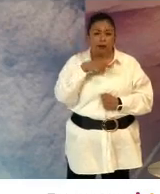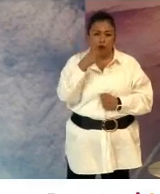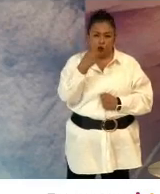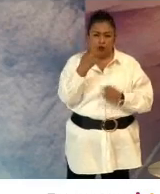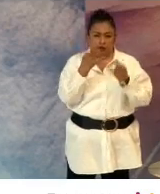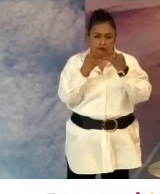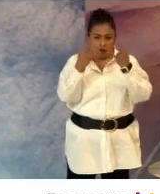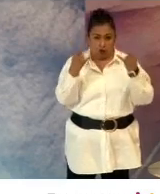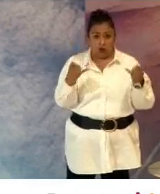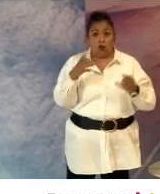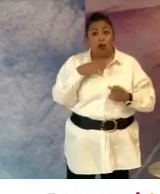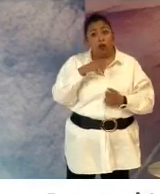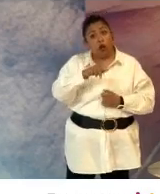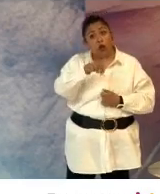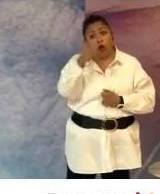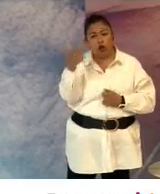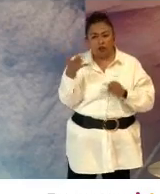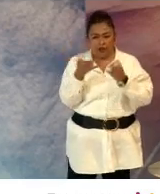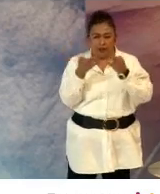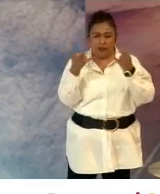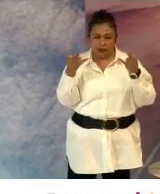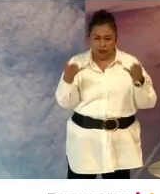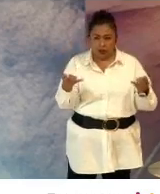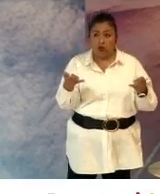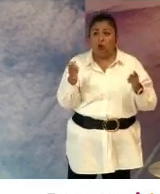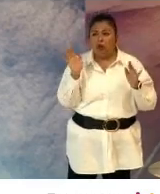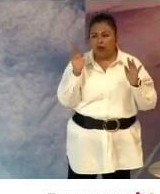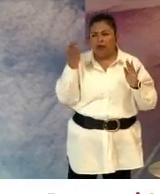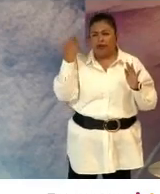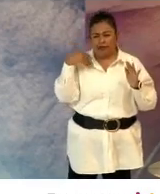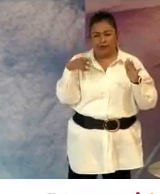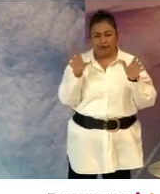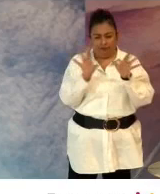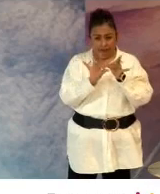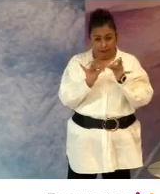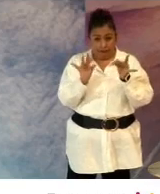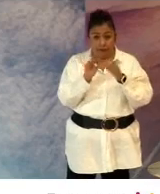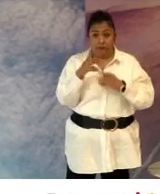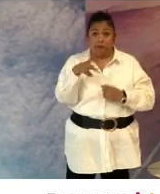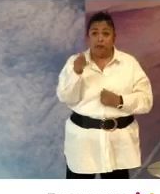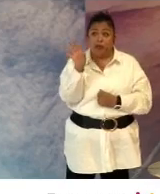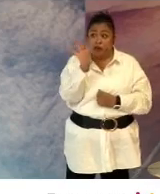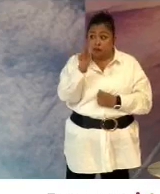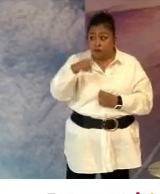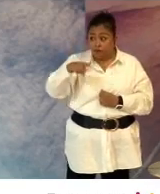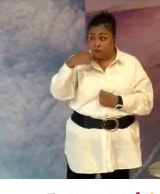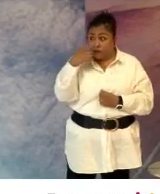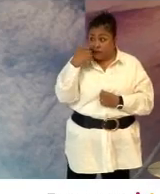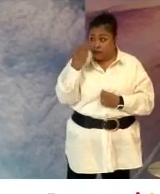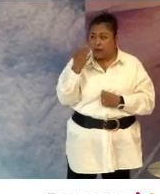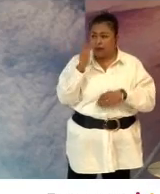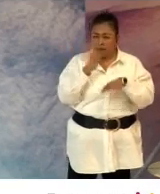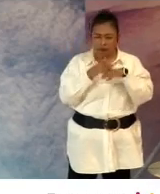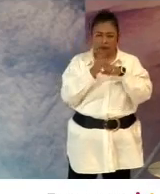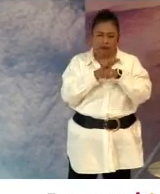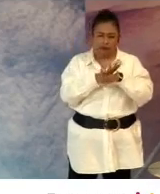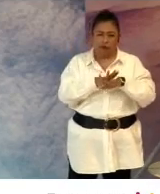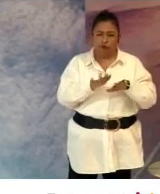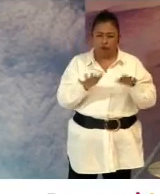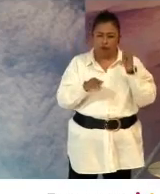Tenemos otra historia que ya indiqué hasta cierto punto, pero quizá quieran escuchar más detalles de